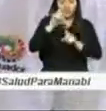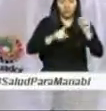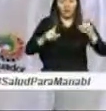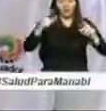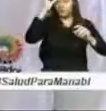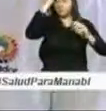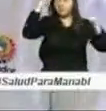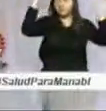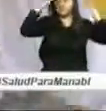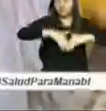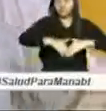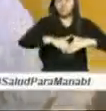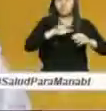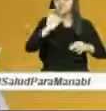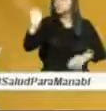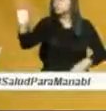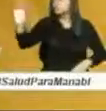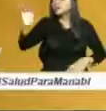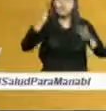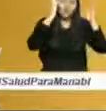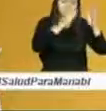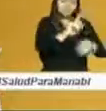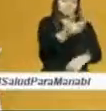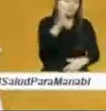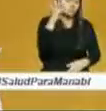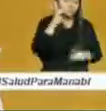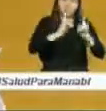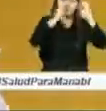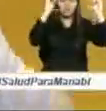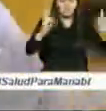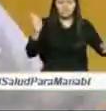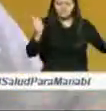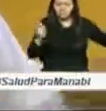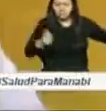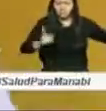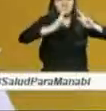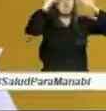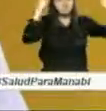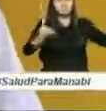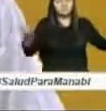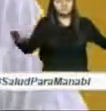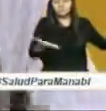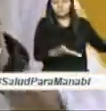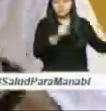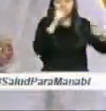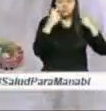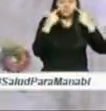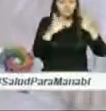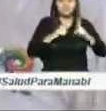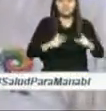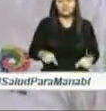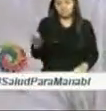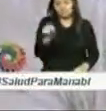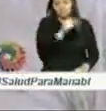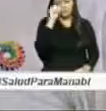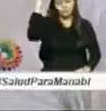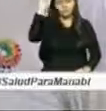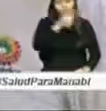el hospital, pudieron decir no hay cómo atender. Y armaron carpa en el parqueadero y siguieron atendiendo a sus pacientes. Esos son los verdaderos